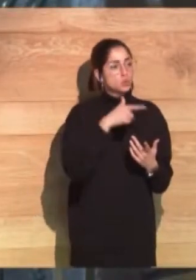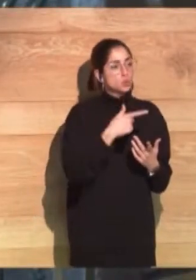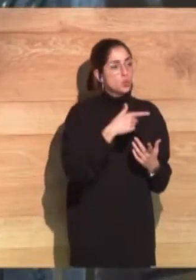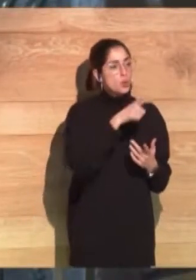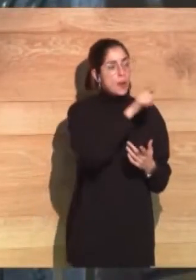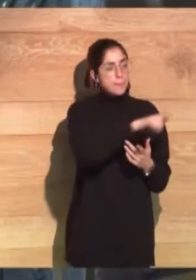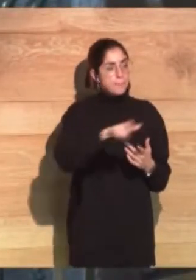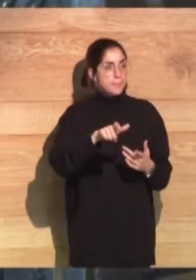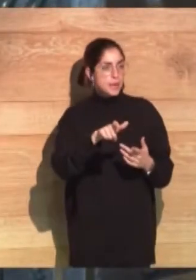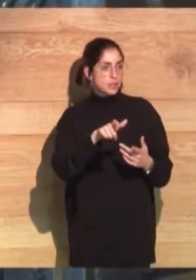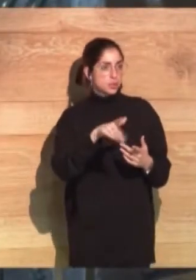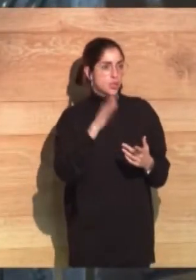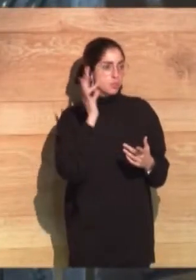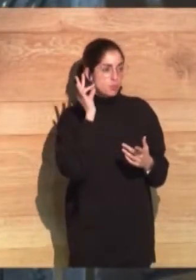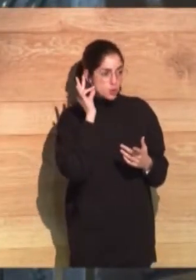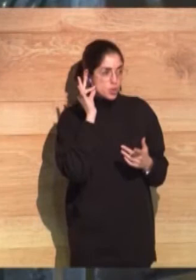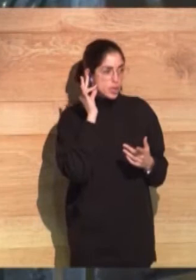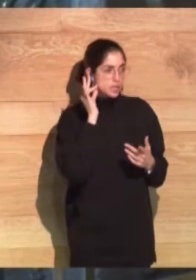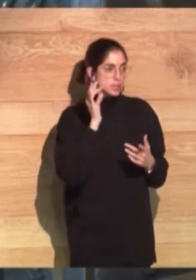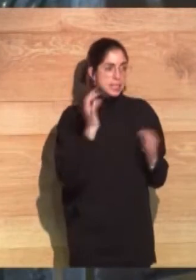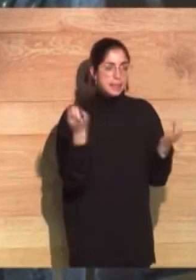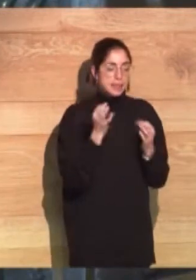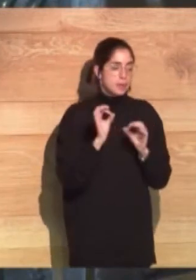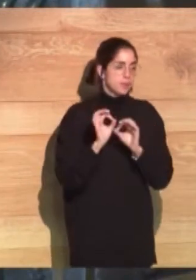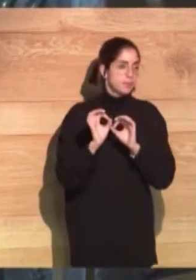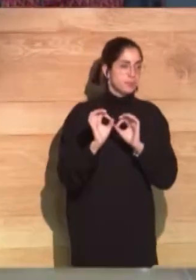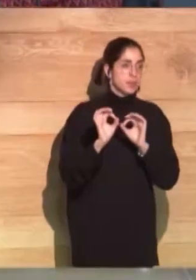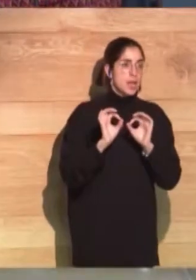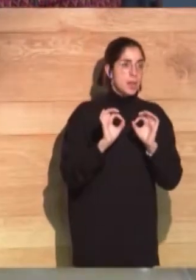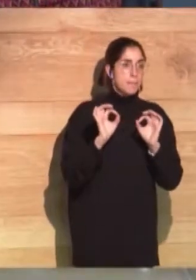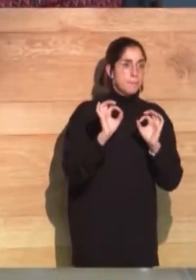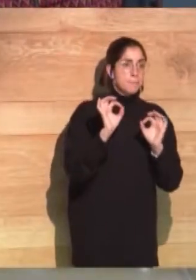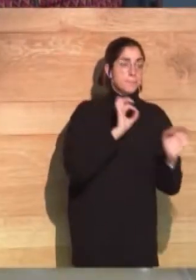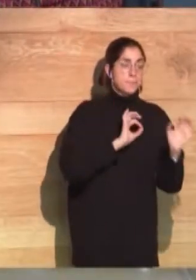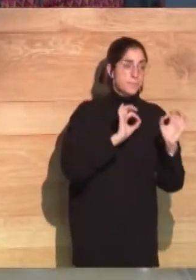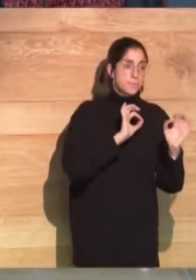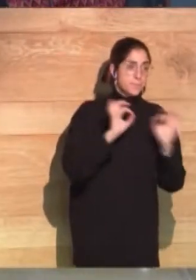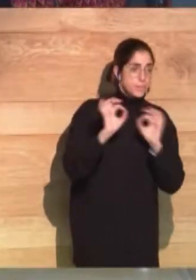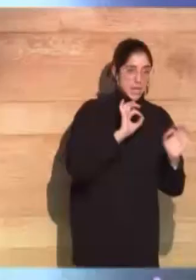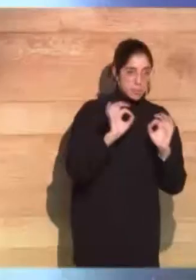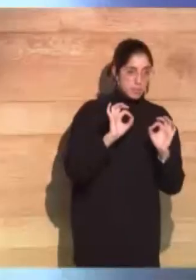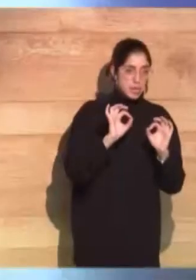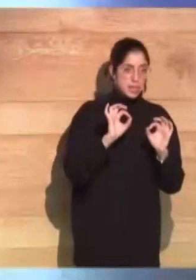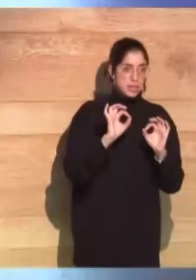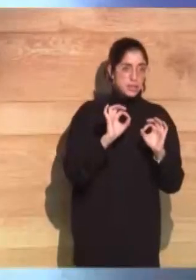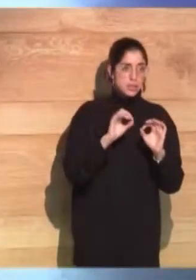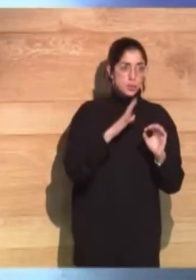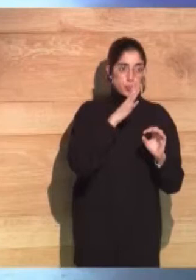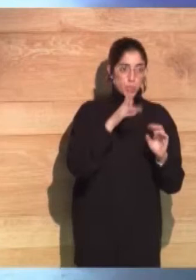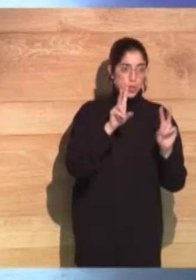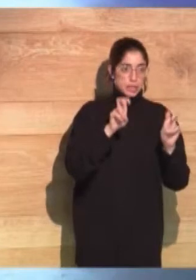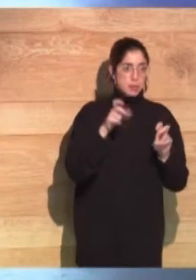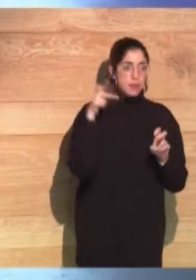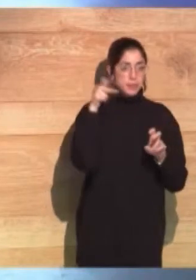que tenemos que estar preparados para este retroceso en los derechos de la mujer? Sí, que creo